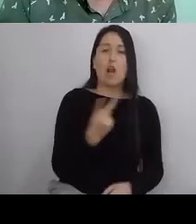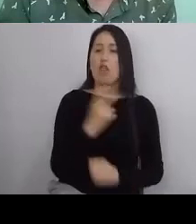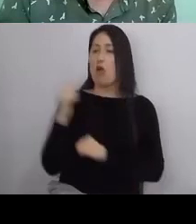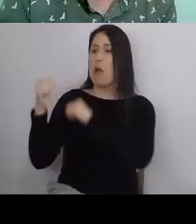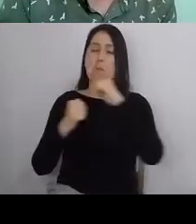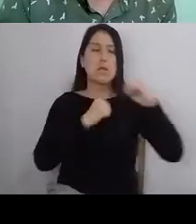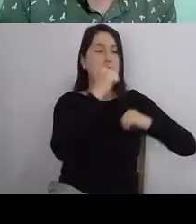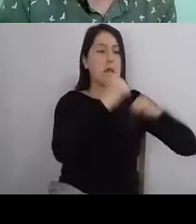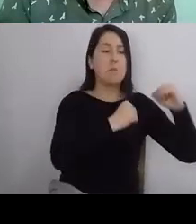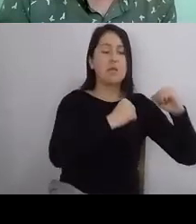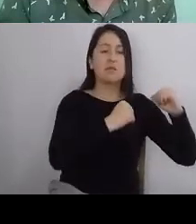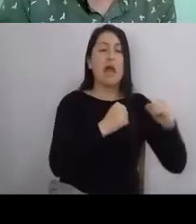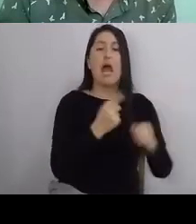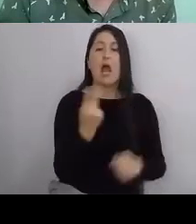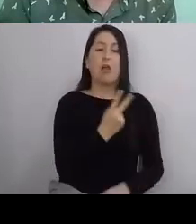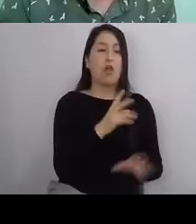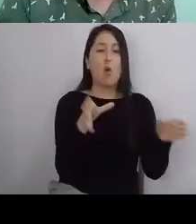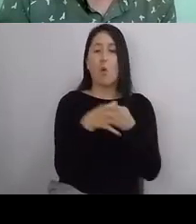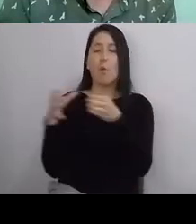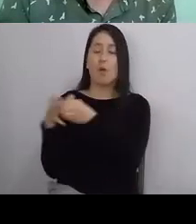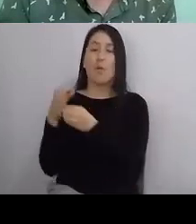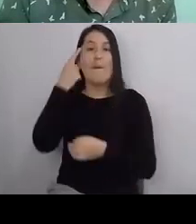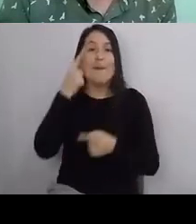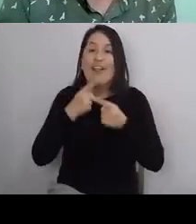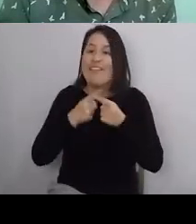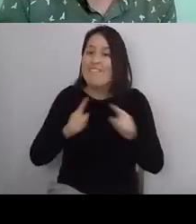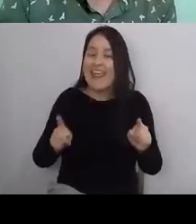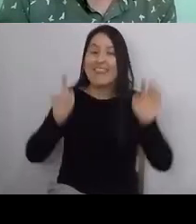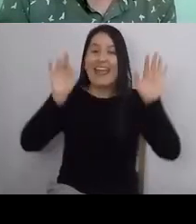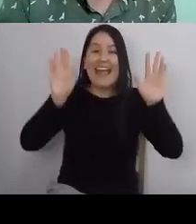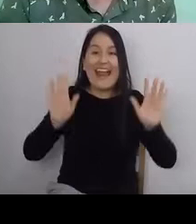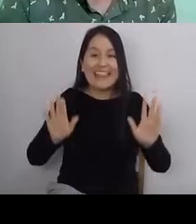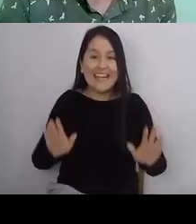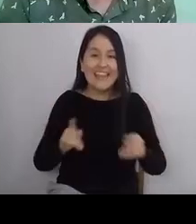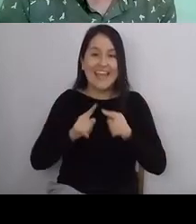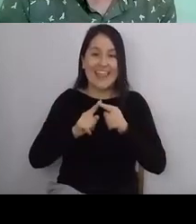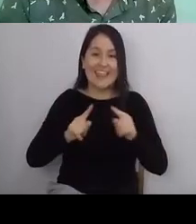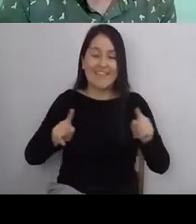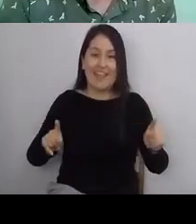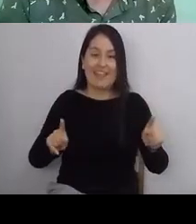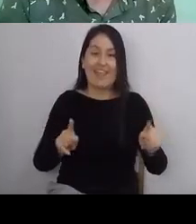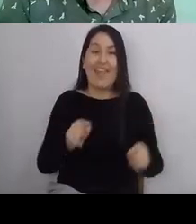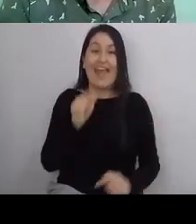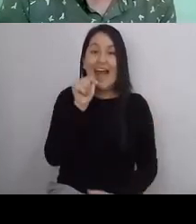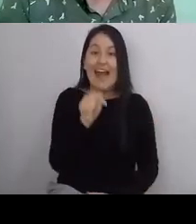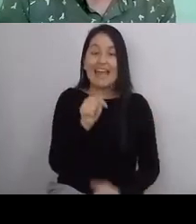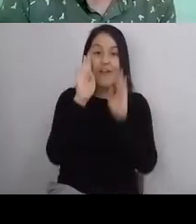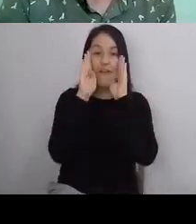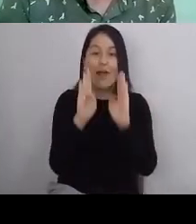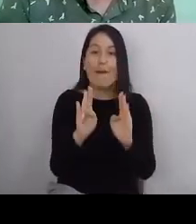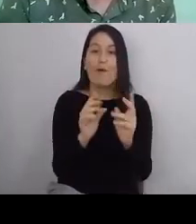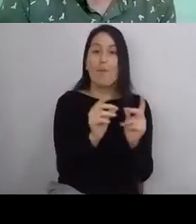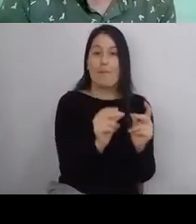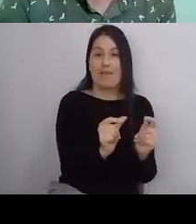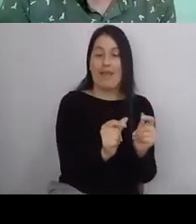en Jumbo, ¿ya? Entonces, esa es la parte colectiva, el poder. Acá encontramos, como dice acá, las competencias, ¿ya? Y el